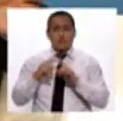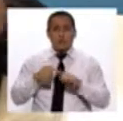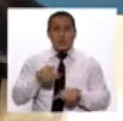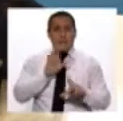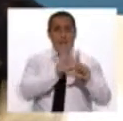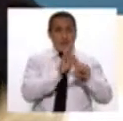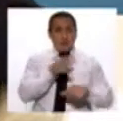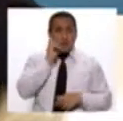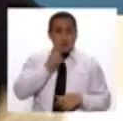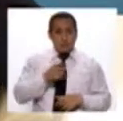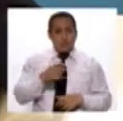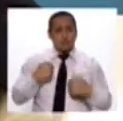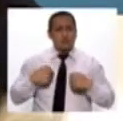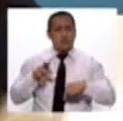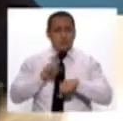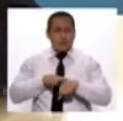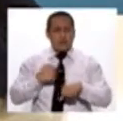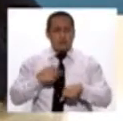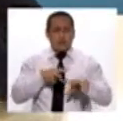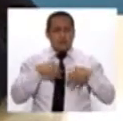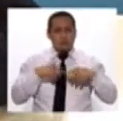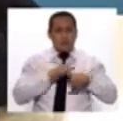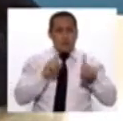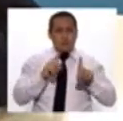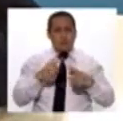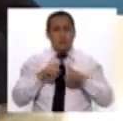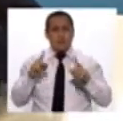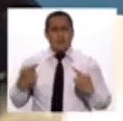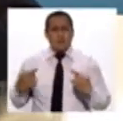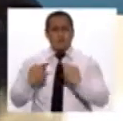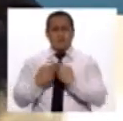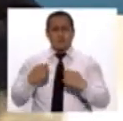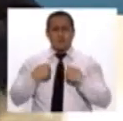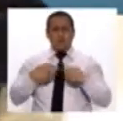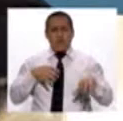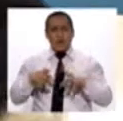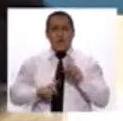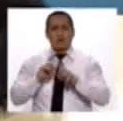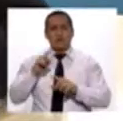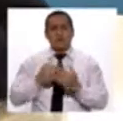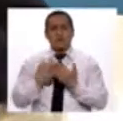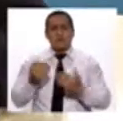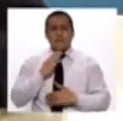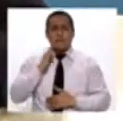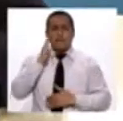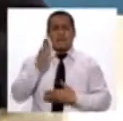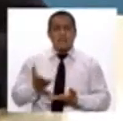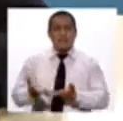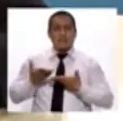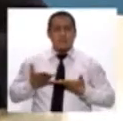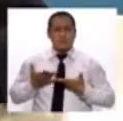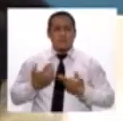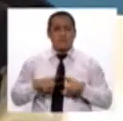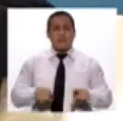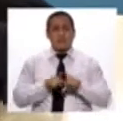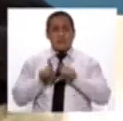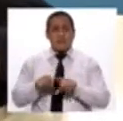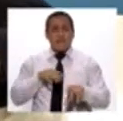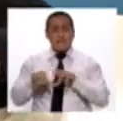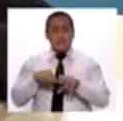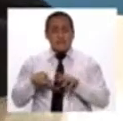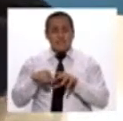prohíba. Pero los principios de las potestades públicas funcionan al revés. Yo solo puedo hacer aquello que expresamente me está facultado. Y lo que